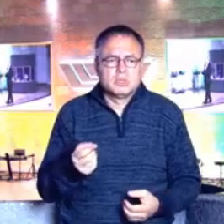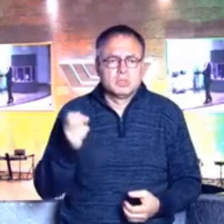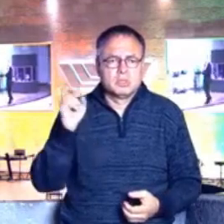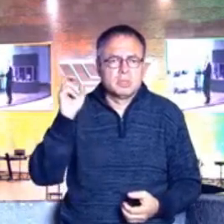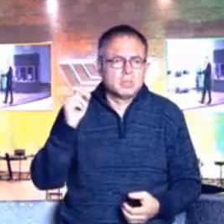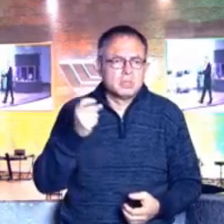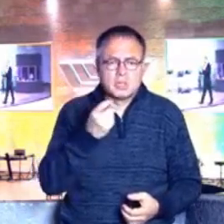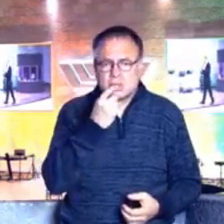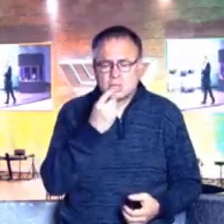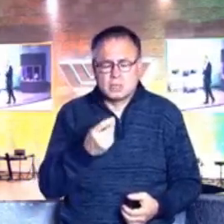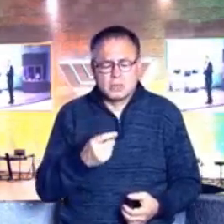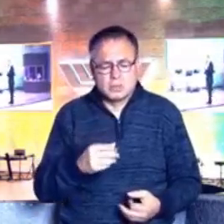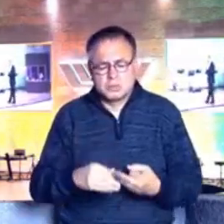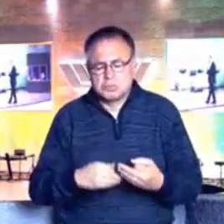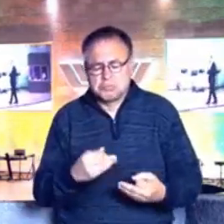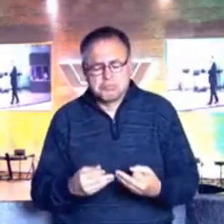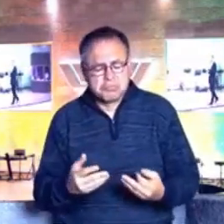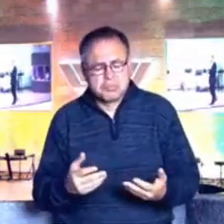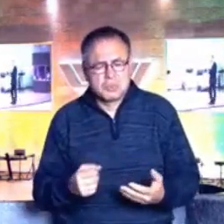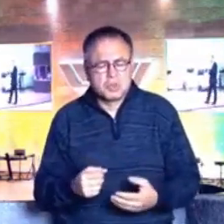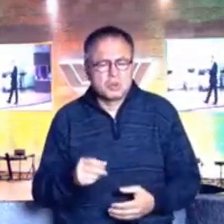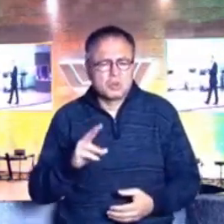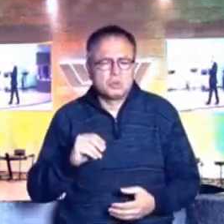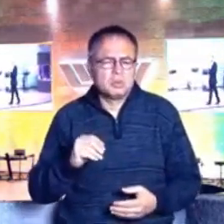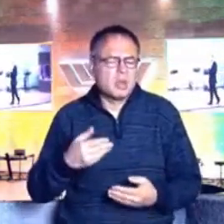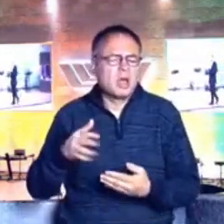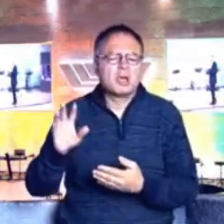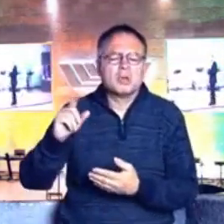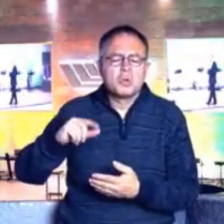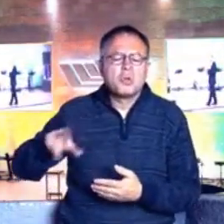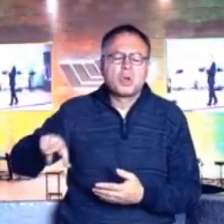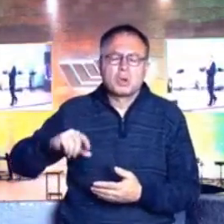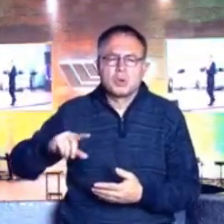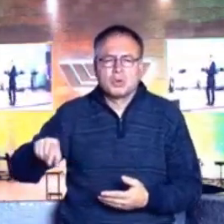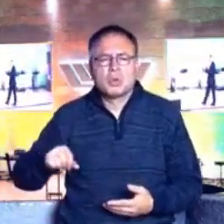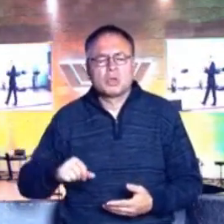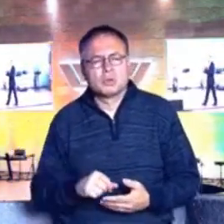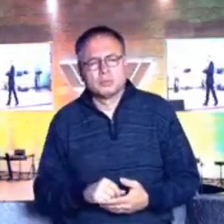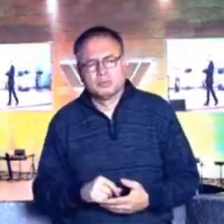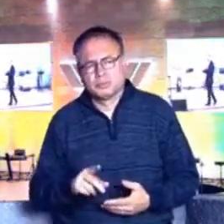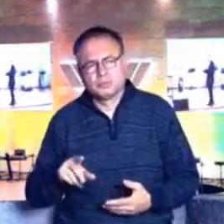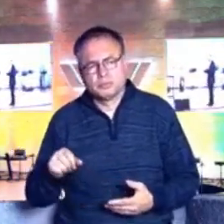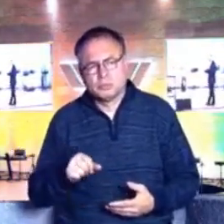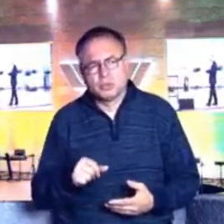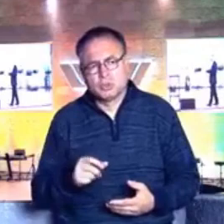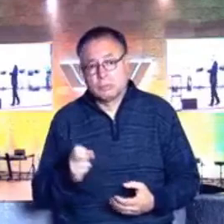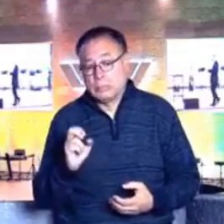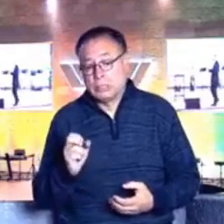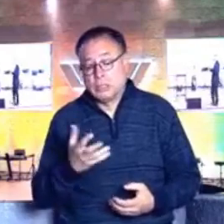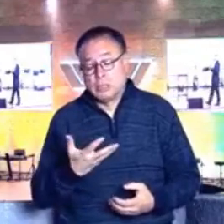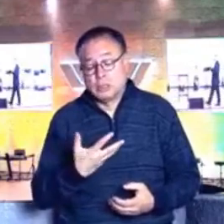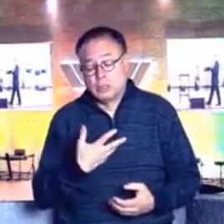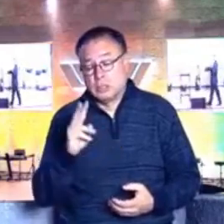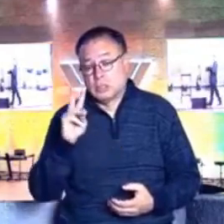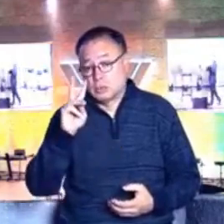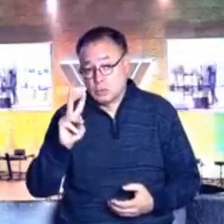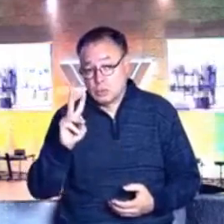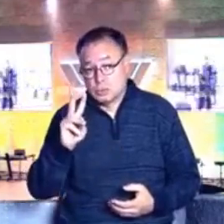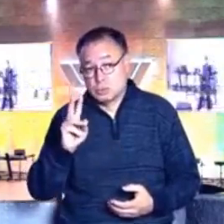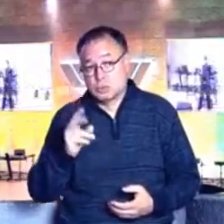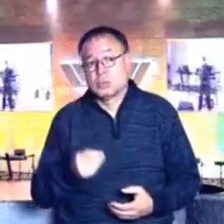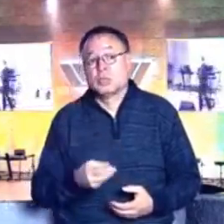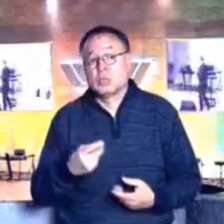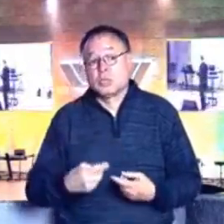próxima que tenga te doy una ofrenda no de lo que ella tenía ella dio y Jesucristo le